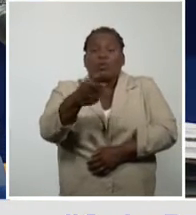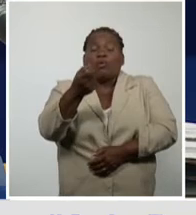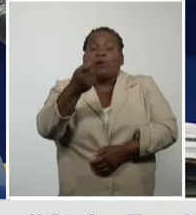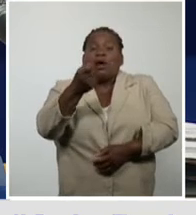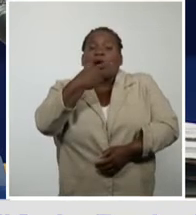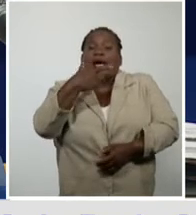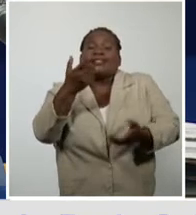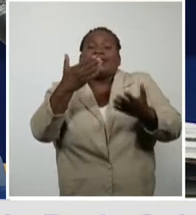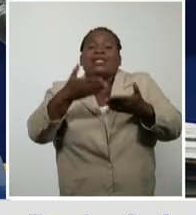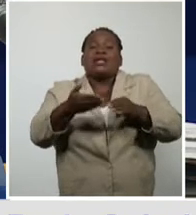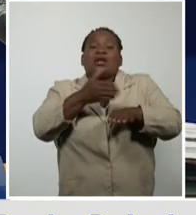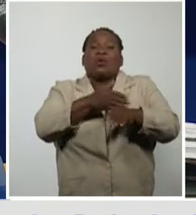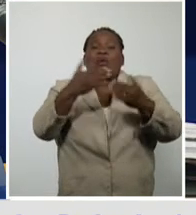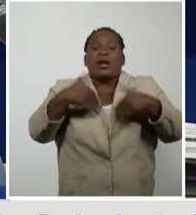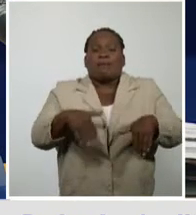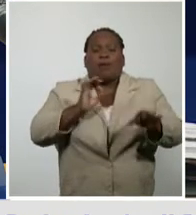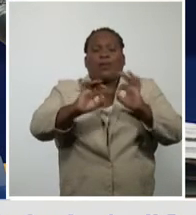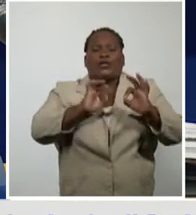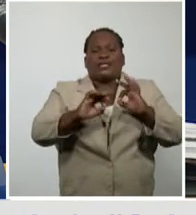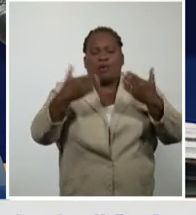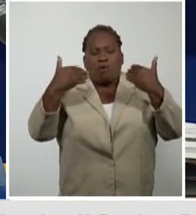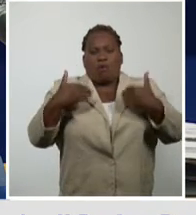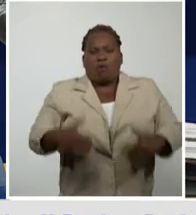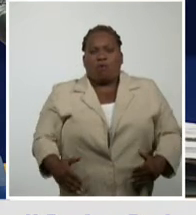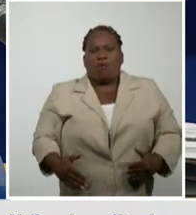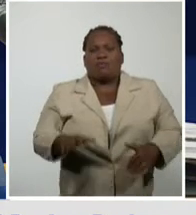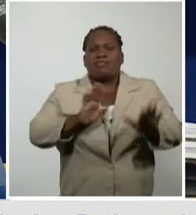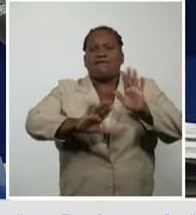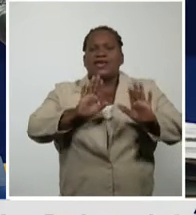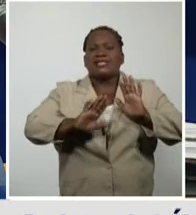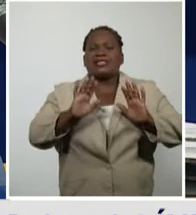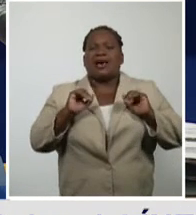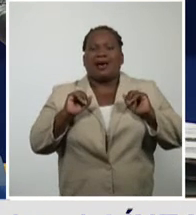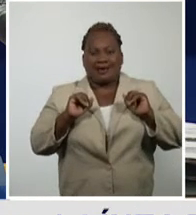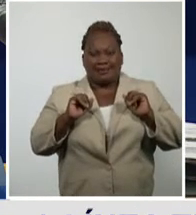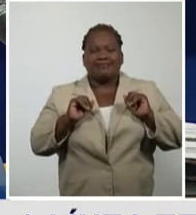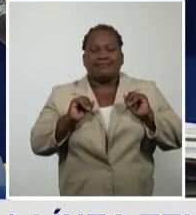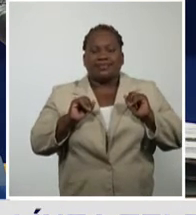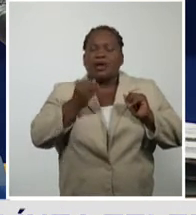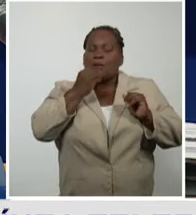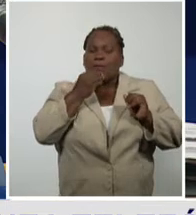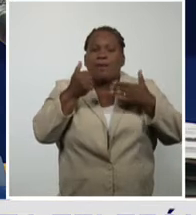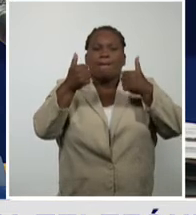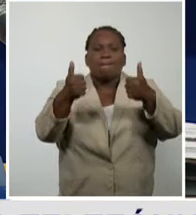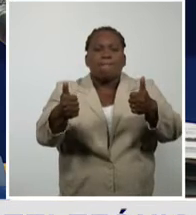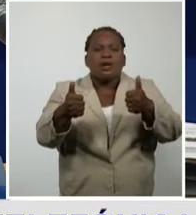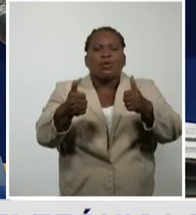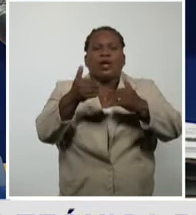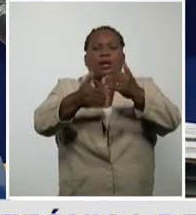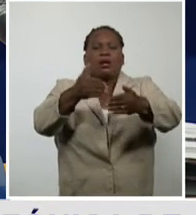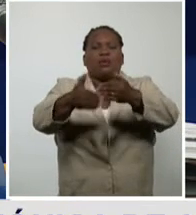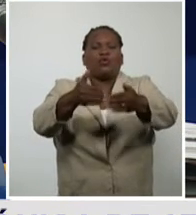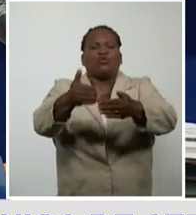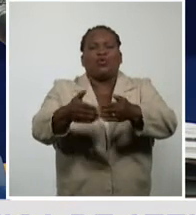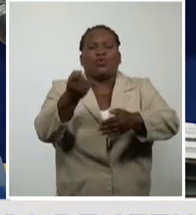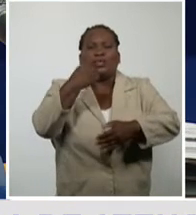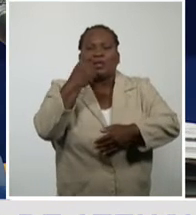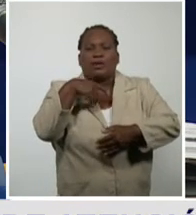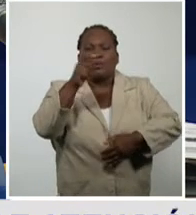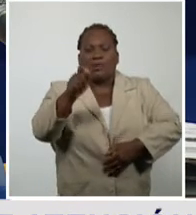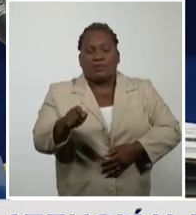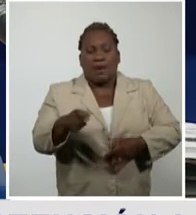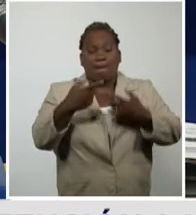pudiera mejorar la evolución y el tratamiento para los pacientes. Lo que